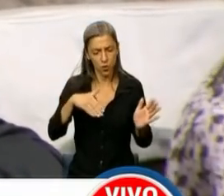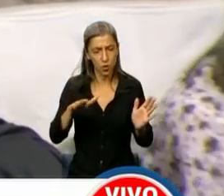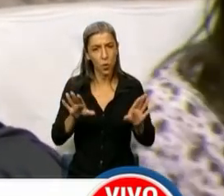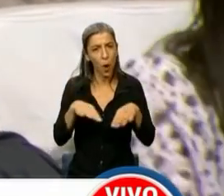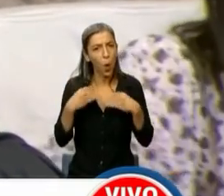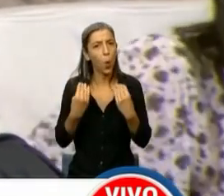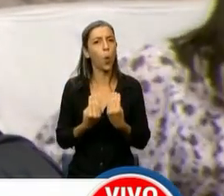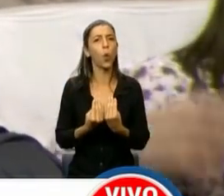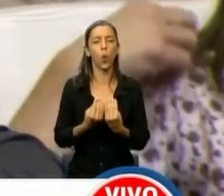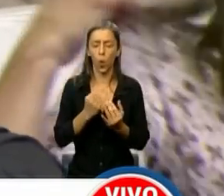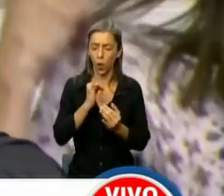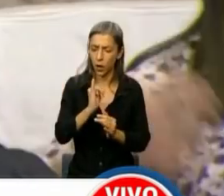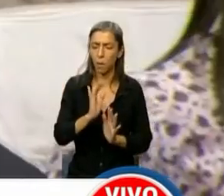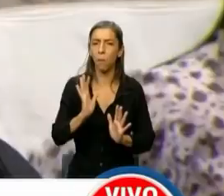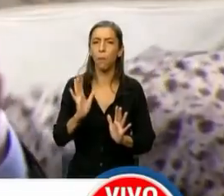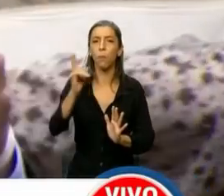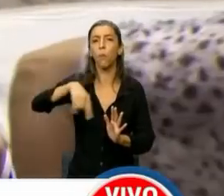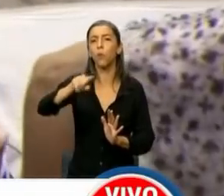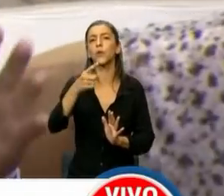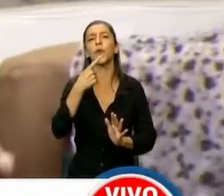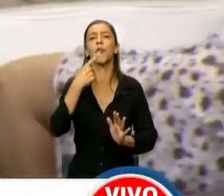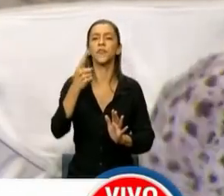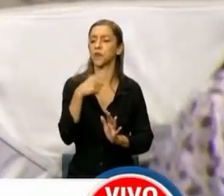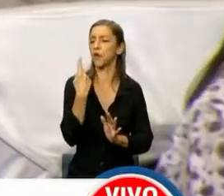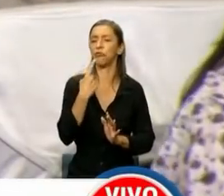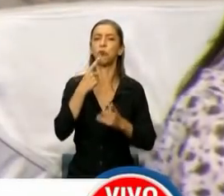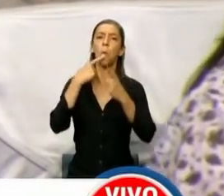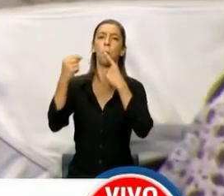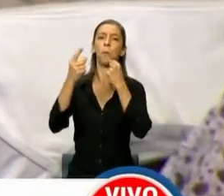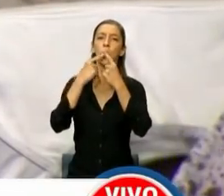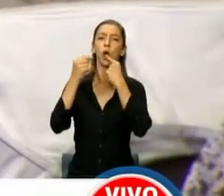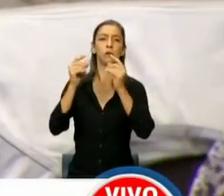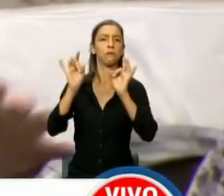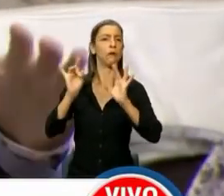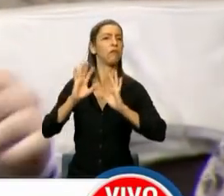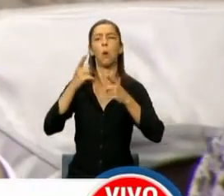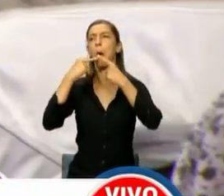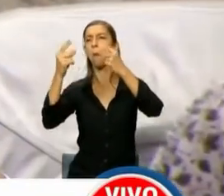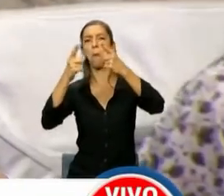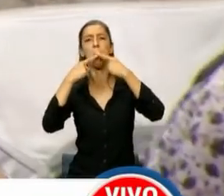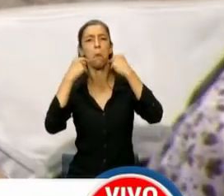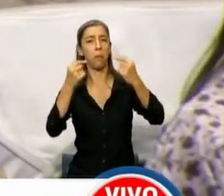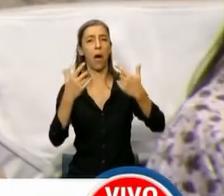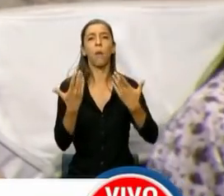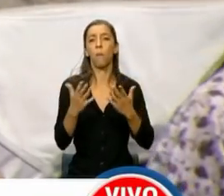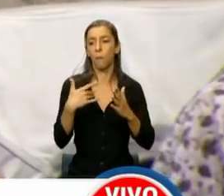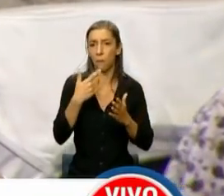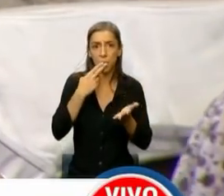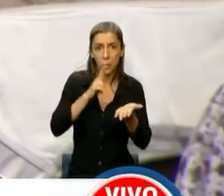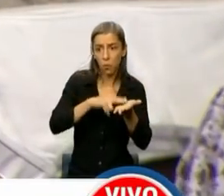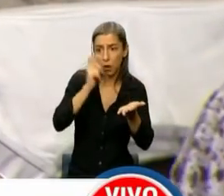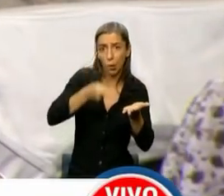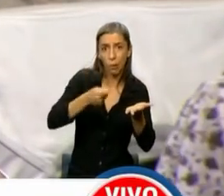cuando dicen que solamente nos quejamos, ¿sí?, por pagar impuestos.